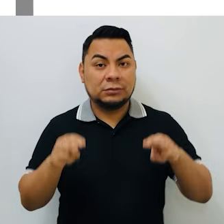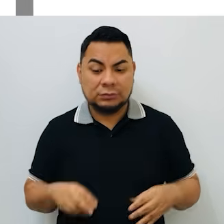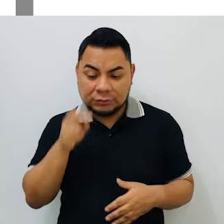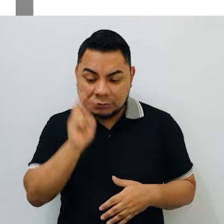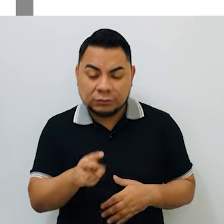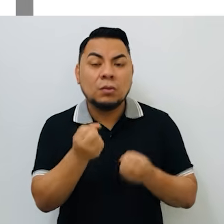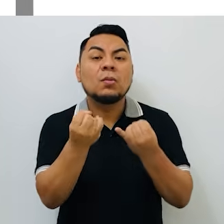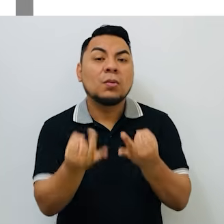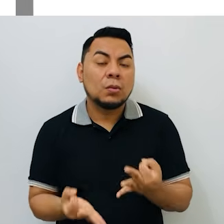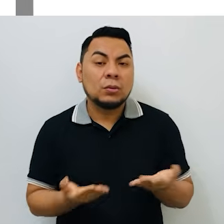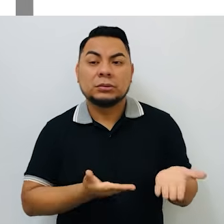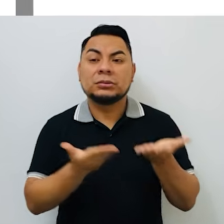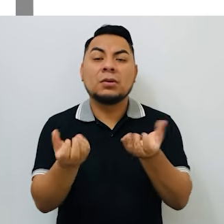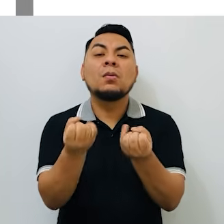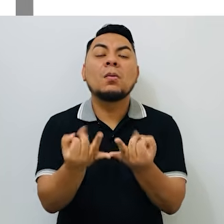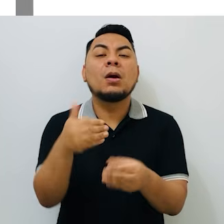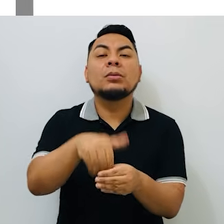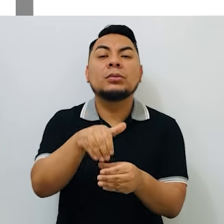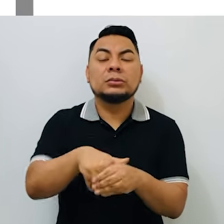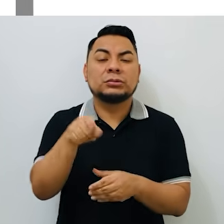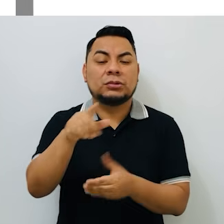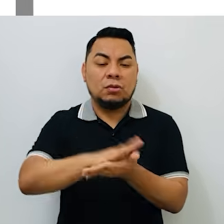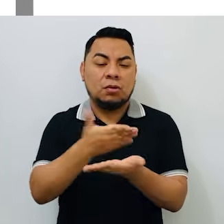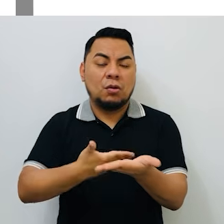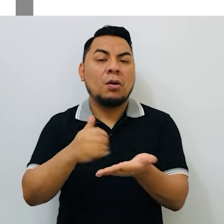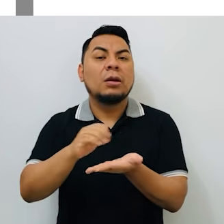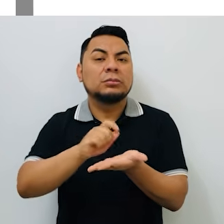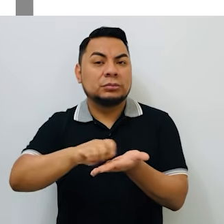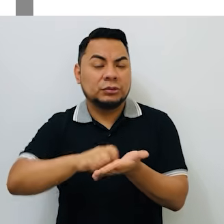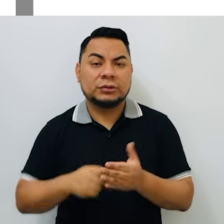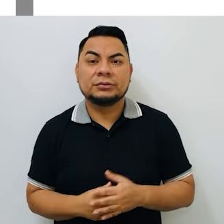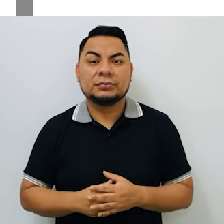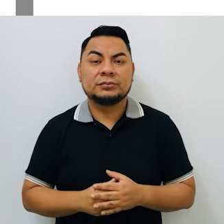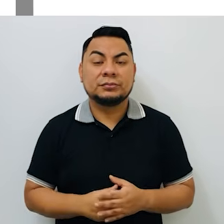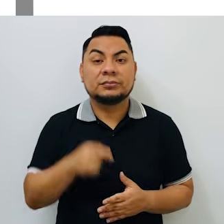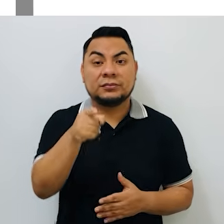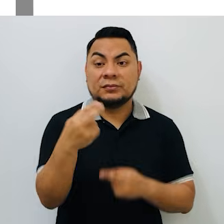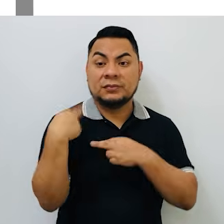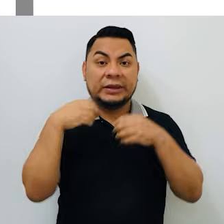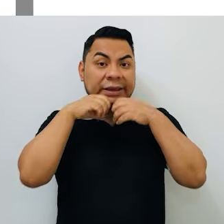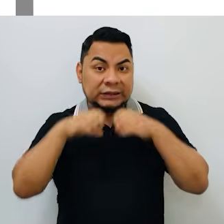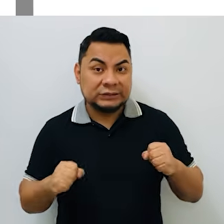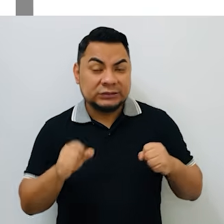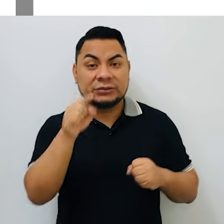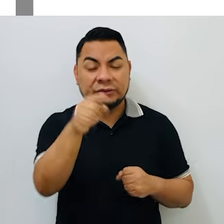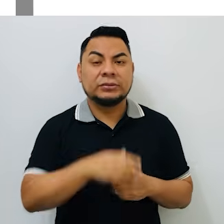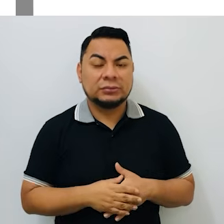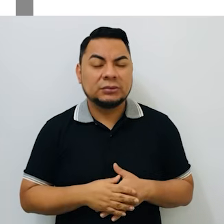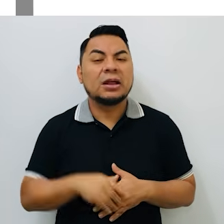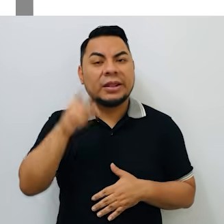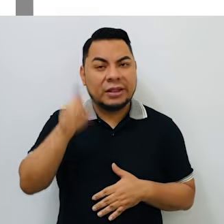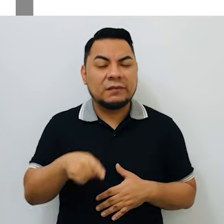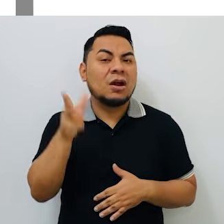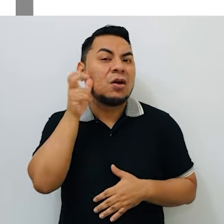mesa escrutando cédulas y llevando la cuenta de votos en la hoja borrador. Si eres secretaria o